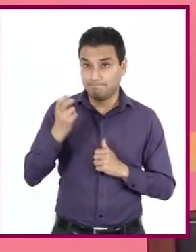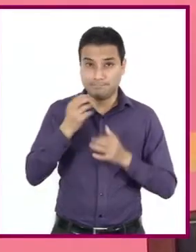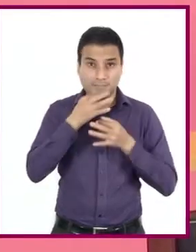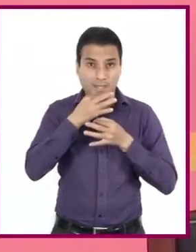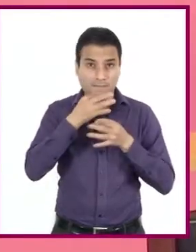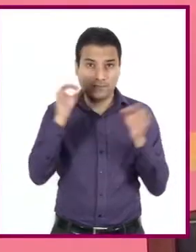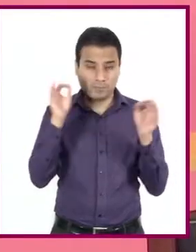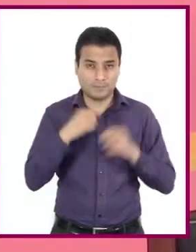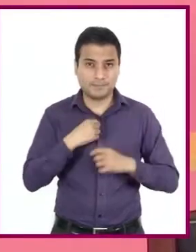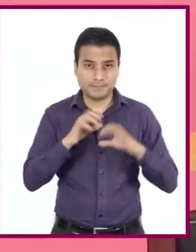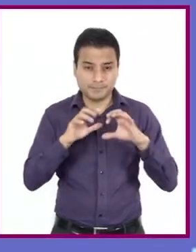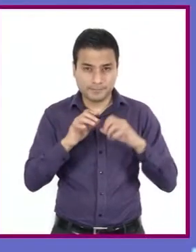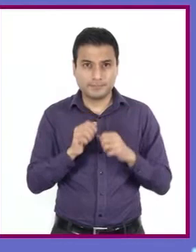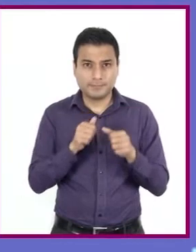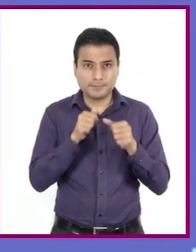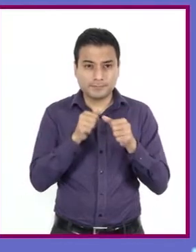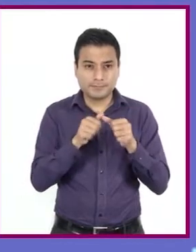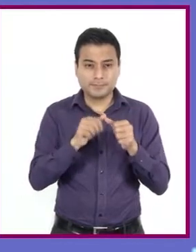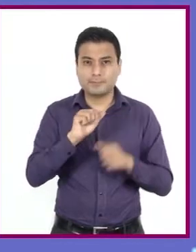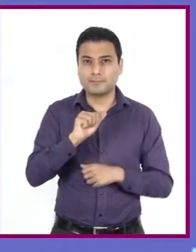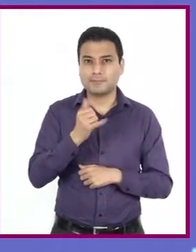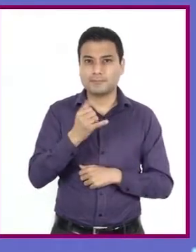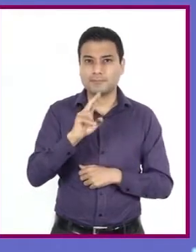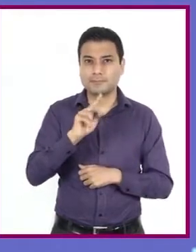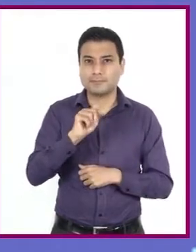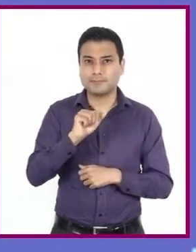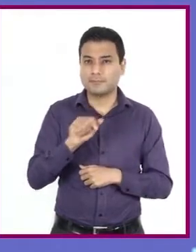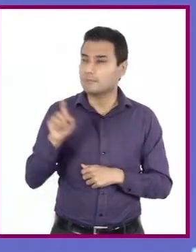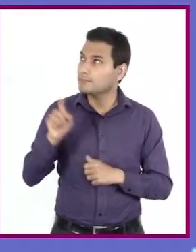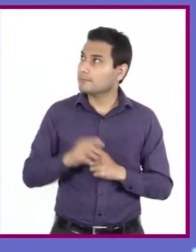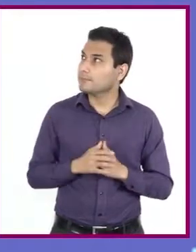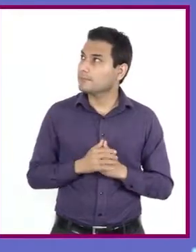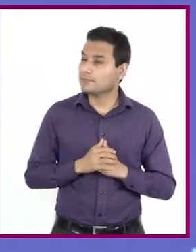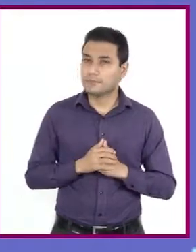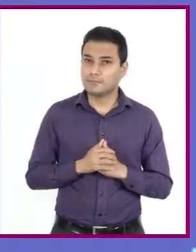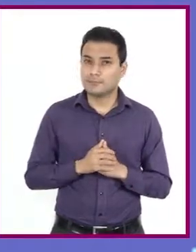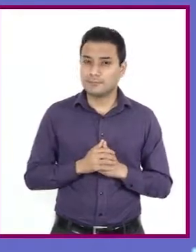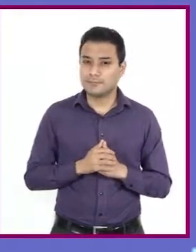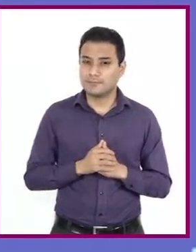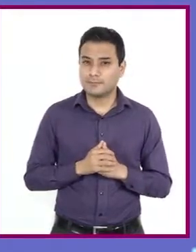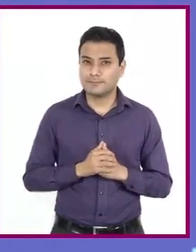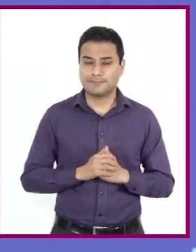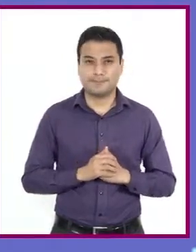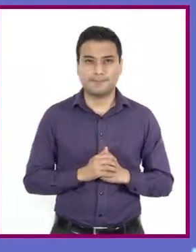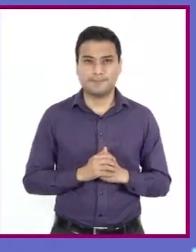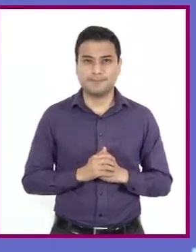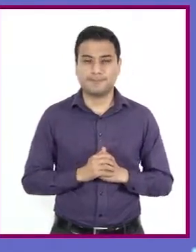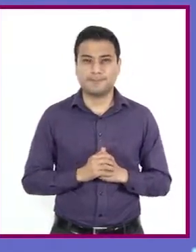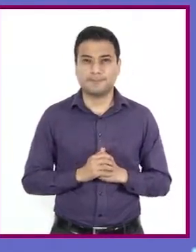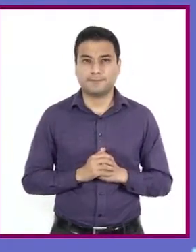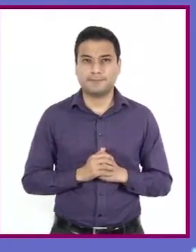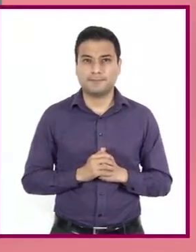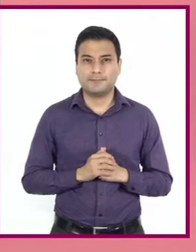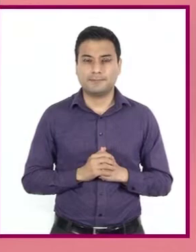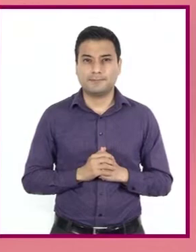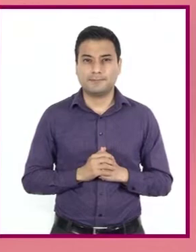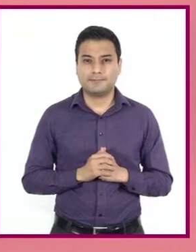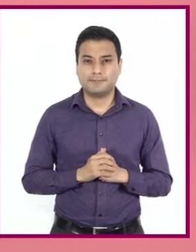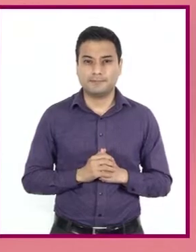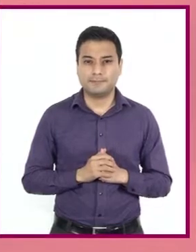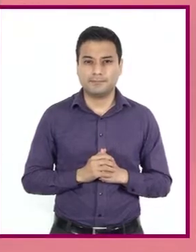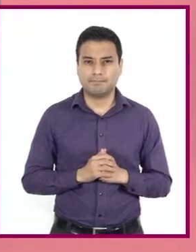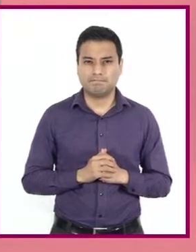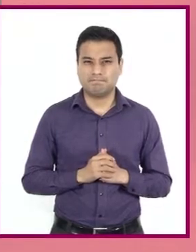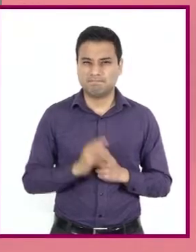escribí con la letra de Ayutthaya. Pide tu maravilloso cubrebocas y agrégale un toque personal.